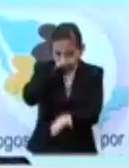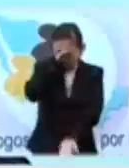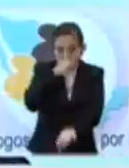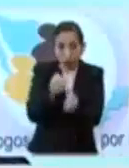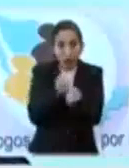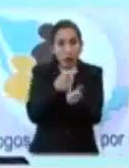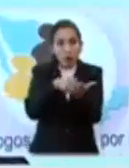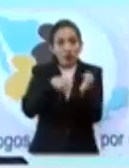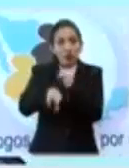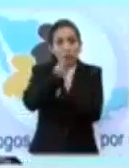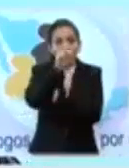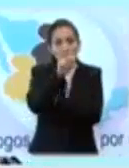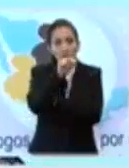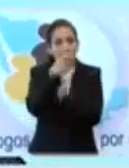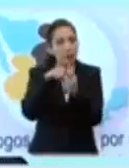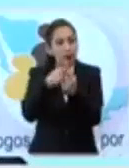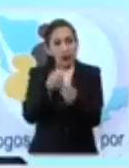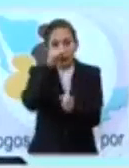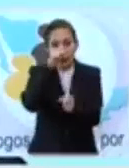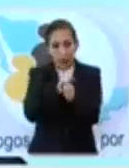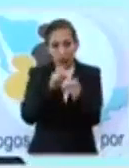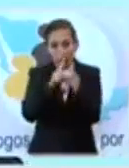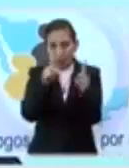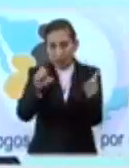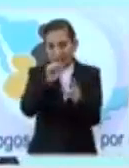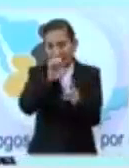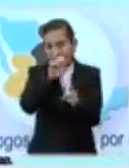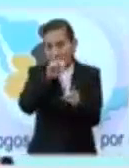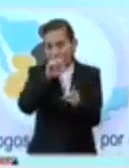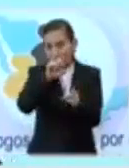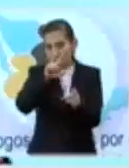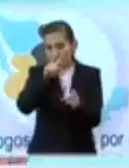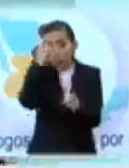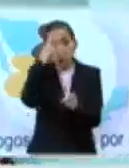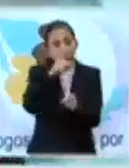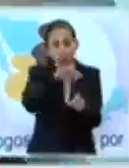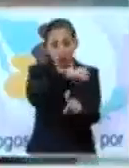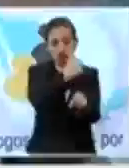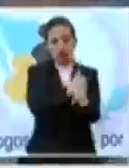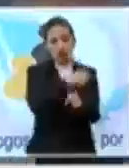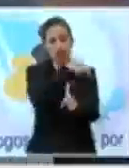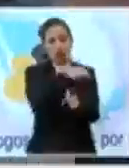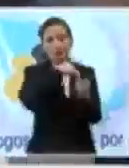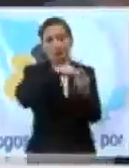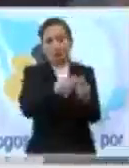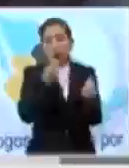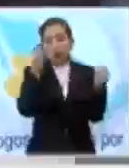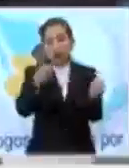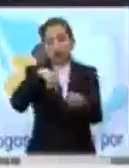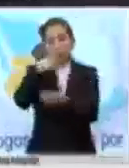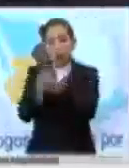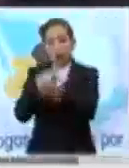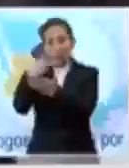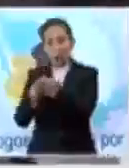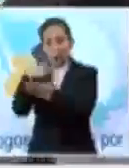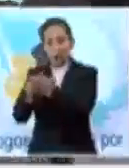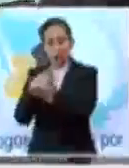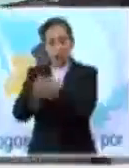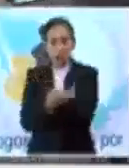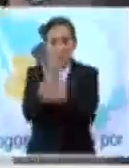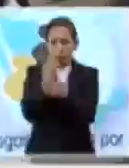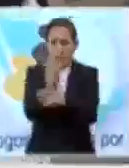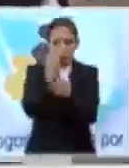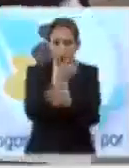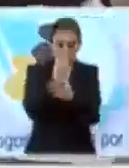A principios de los 90 surgió la Secretaría de Desarrollo Social con la idea de articular muchas de las acciones que estaban empezando